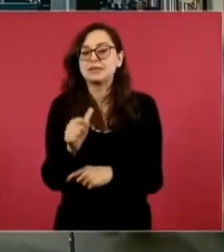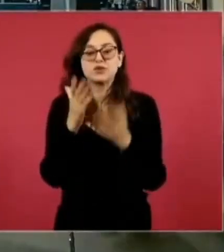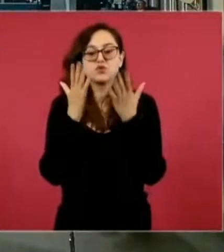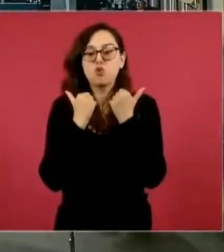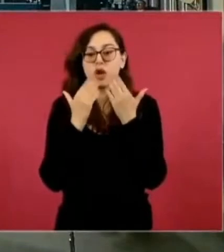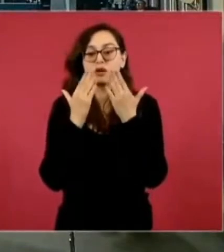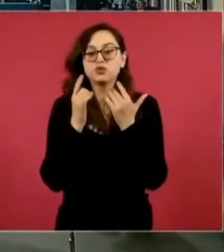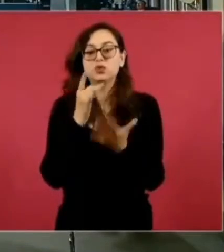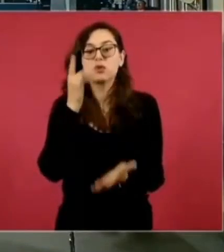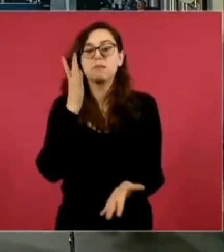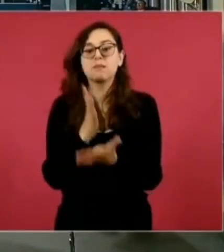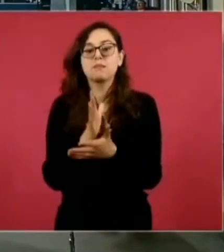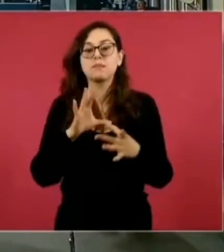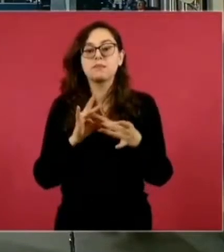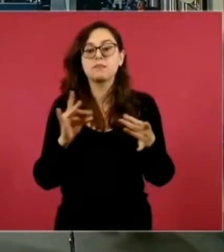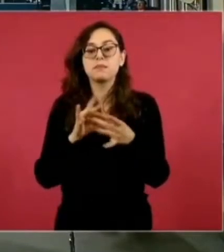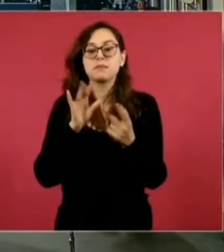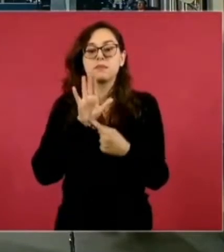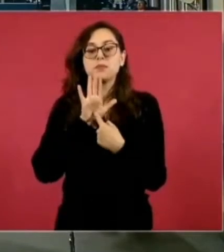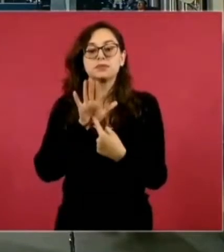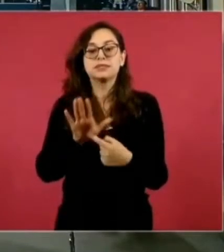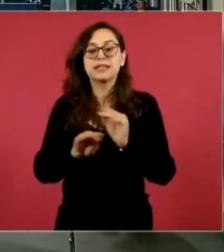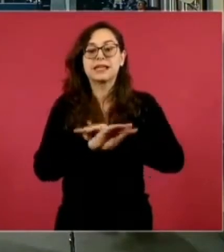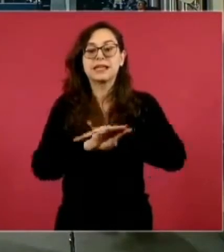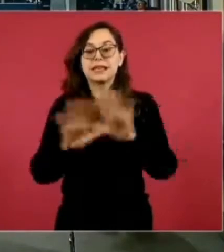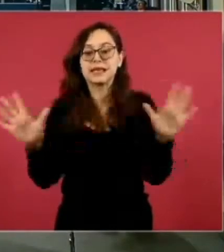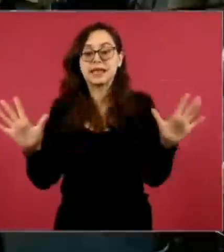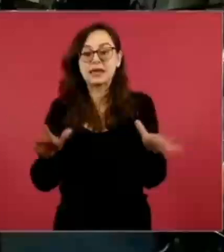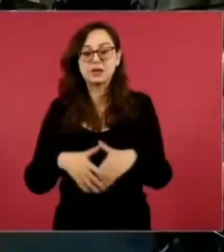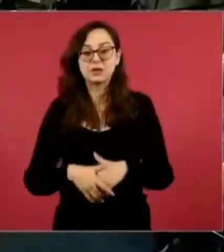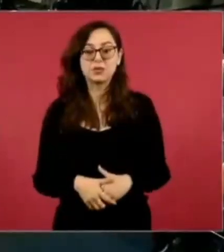poner las cosas en claro. Además,